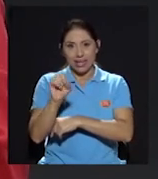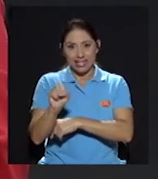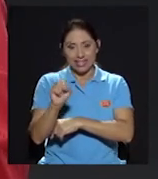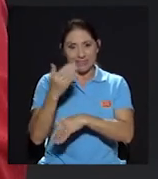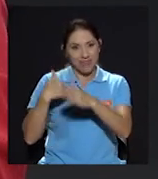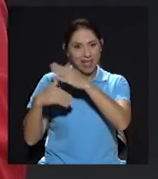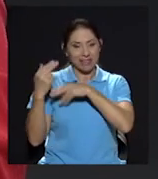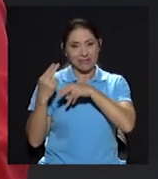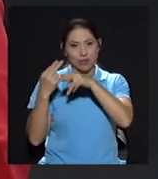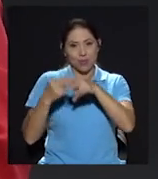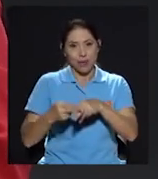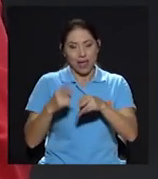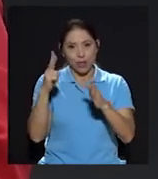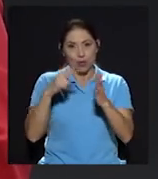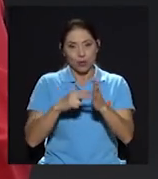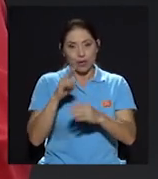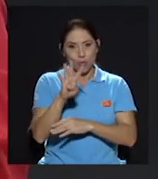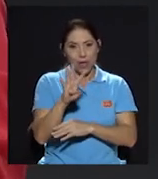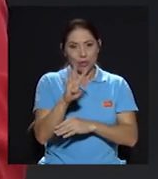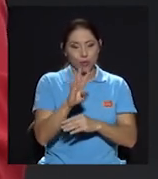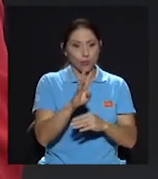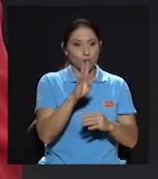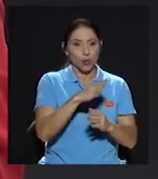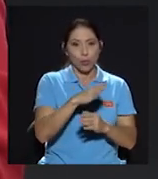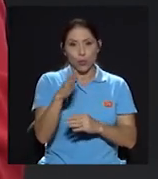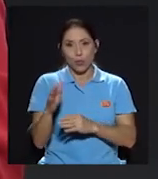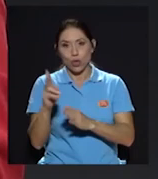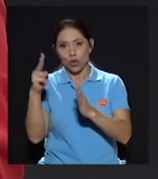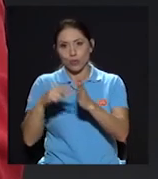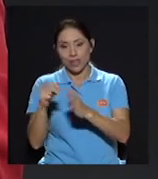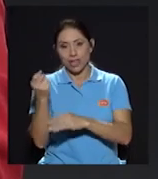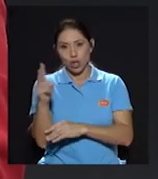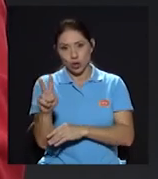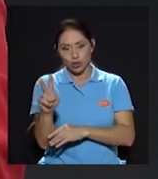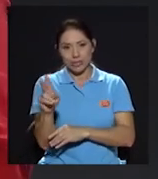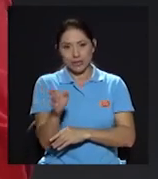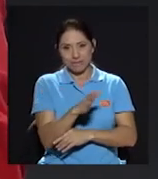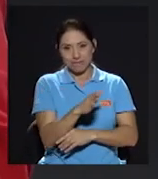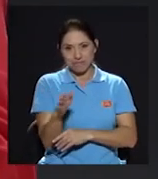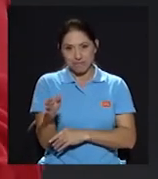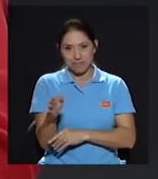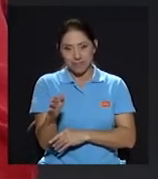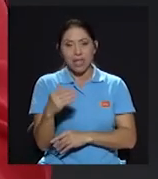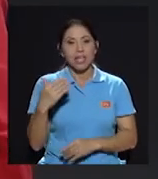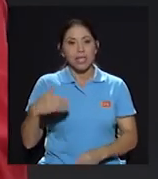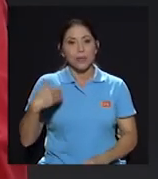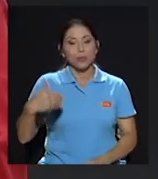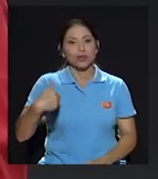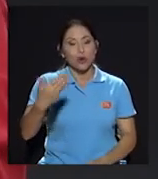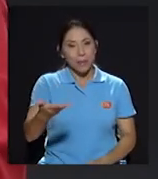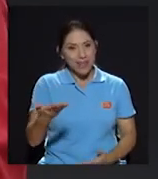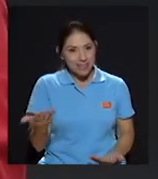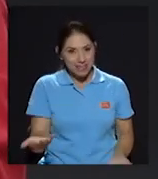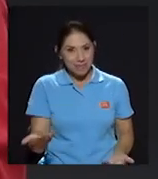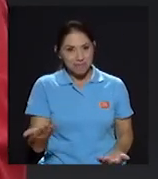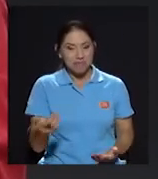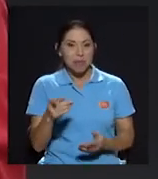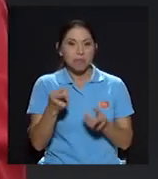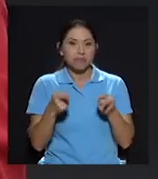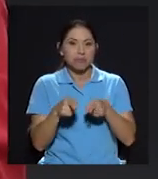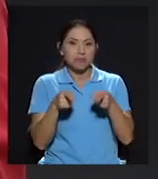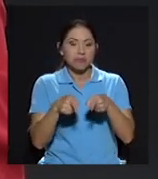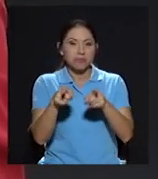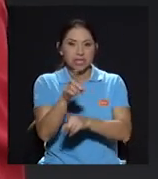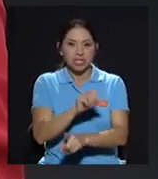el año 2004 para el período 2004-2012 y posteriormente por situaciones